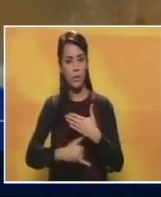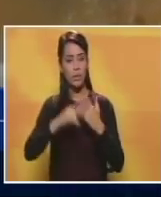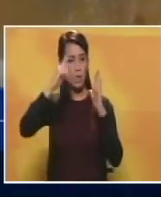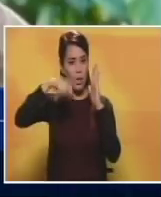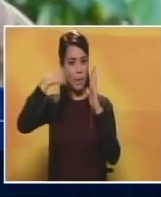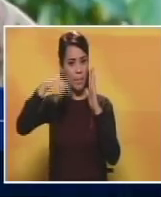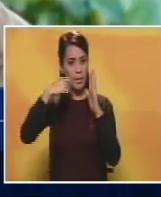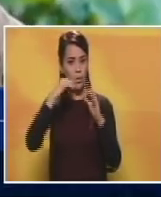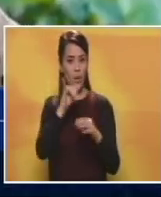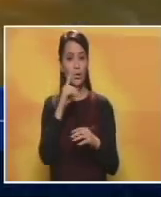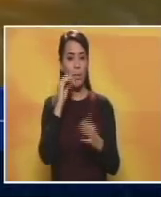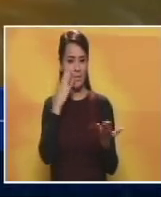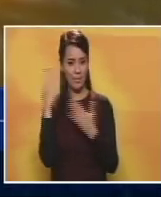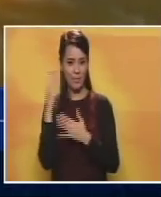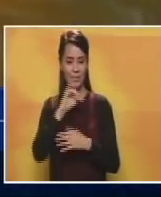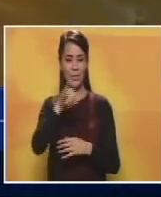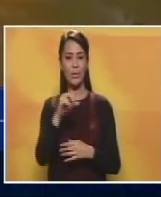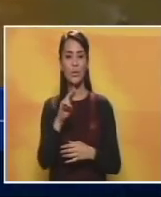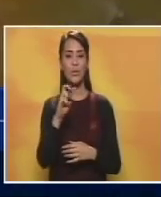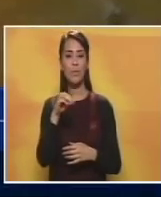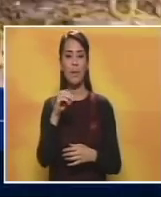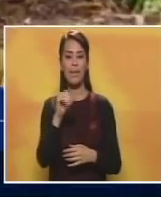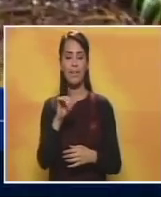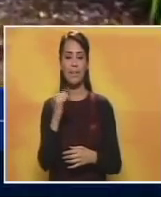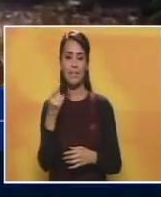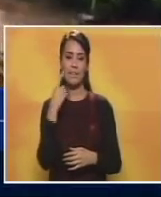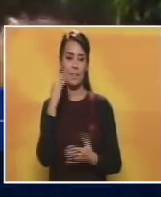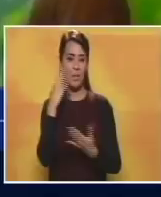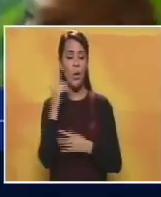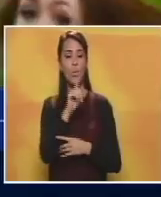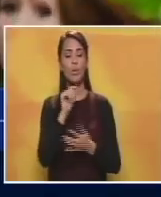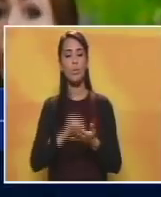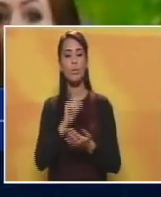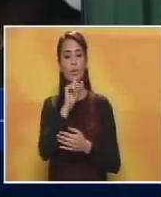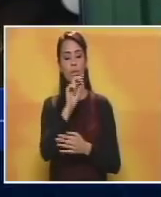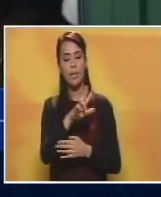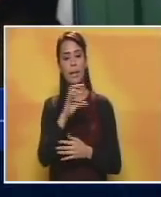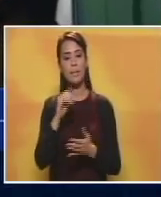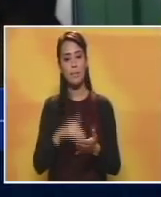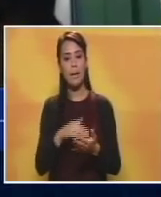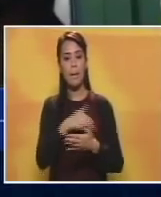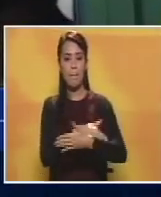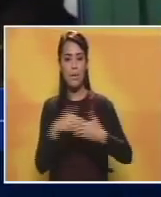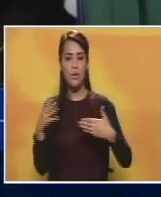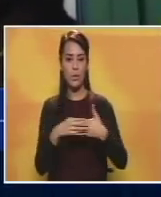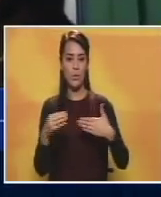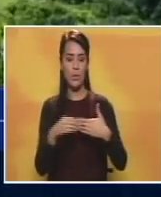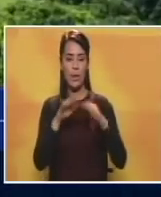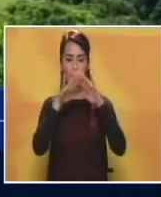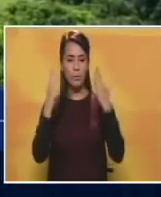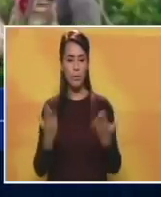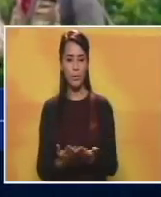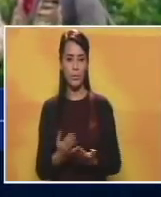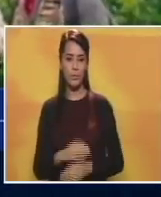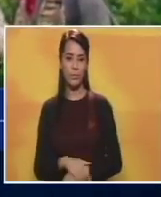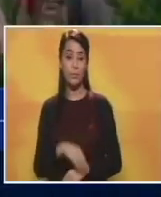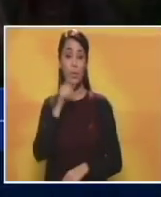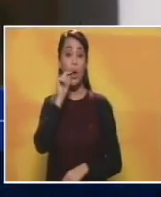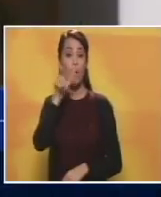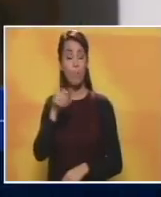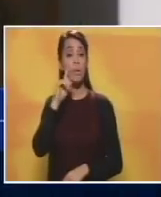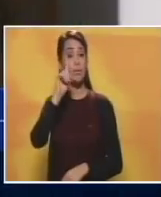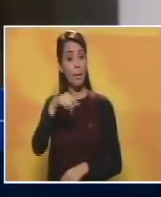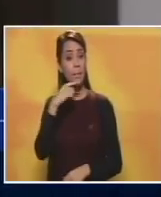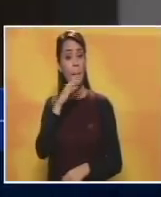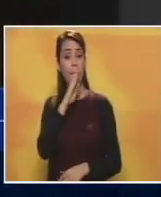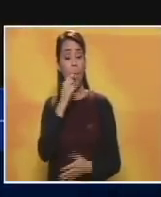película Jumanji: Welcome to the Jungle, que recaudó más de $1.3 mil millones en la taquilla a nivel mundial. La Roca también recibe un